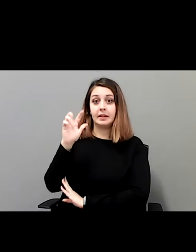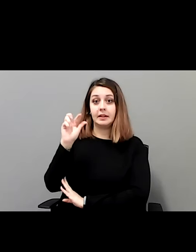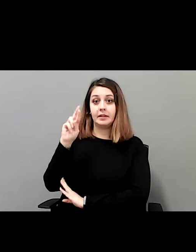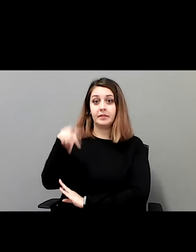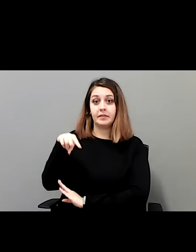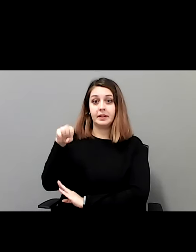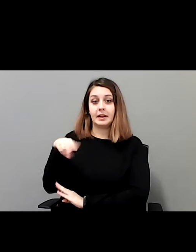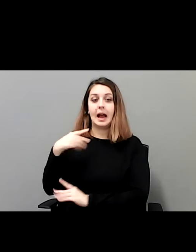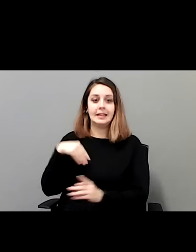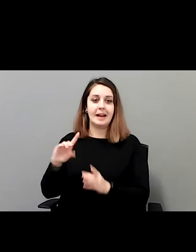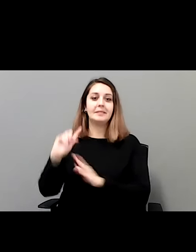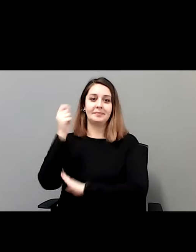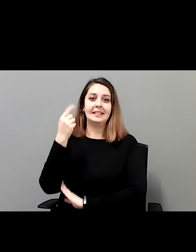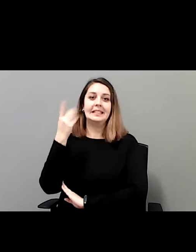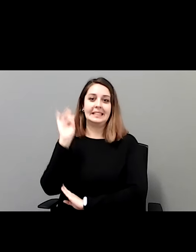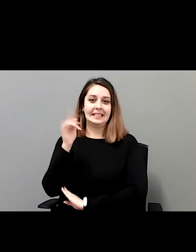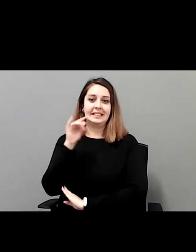el orden, vale, ya lo tenemos porque